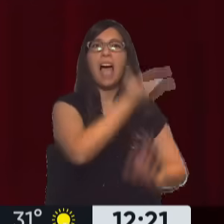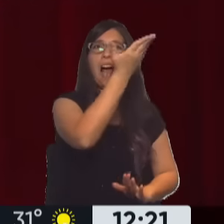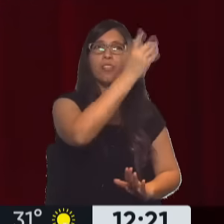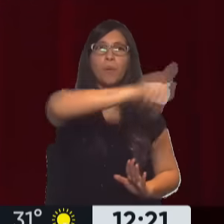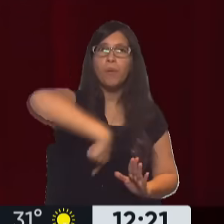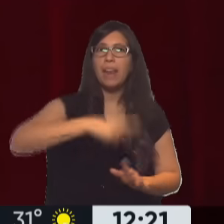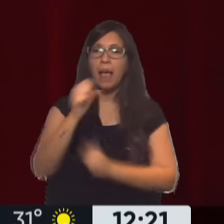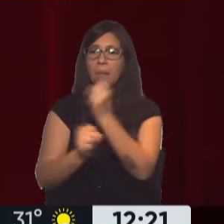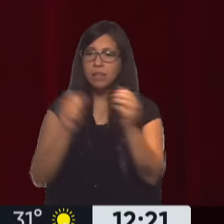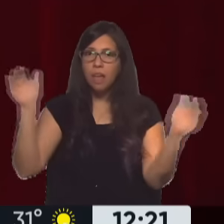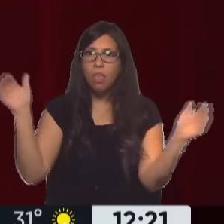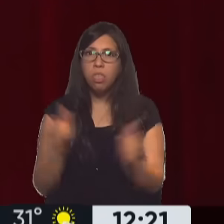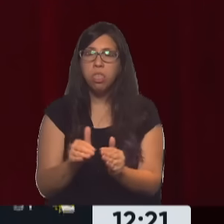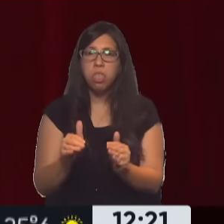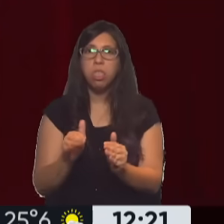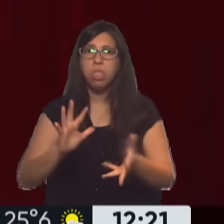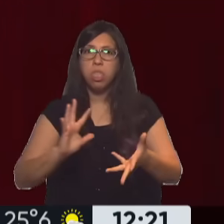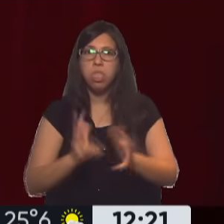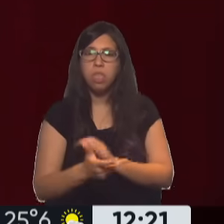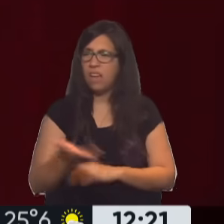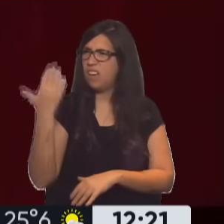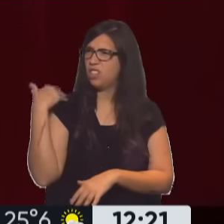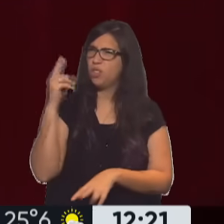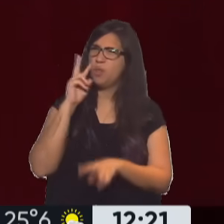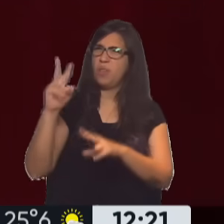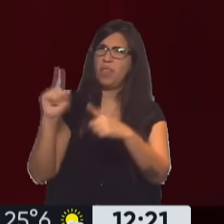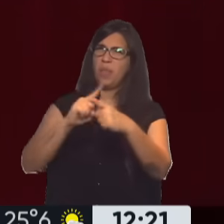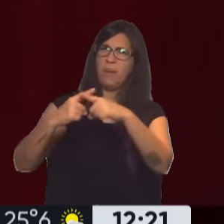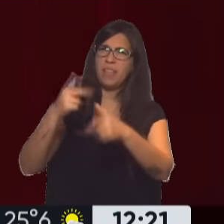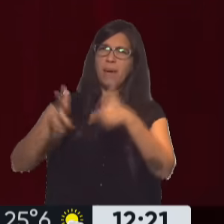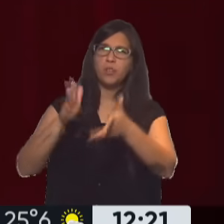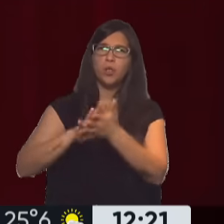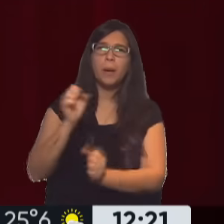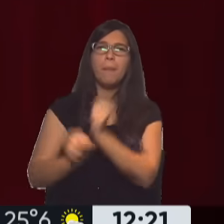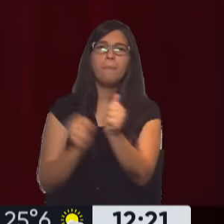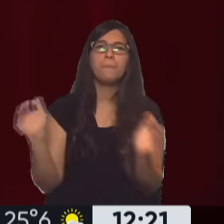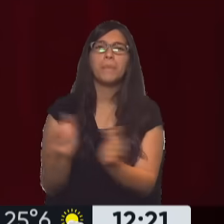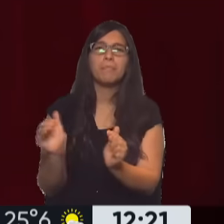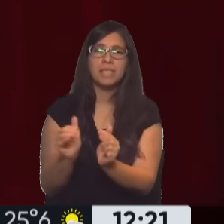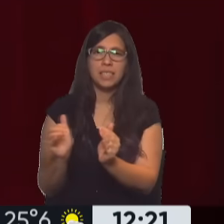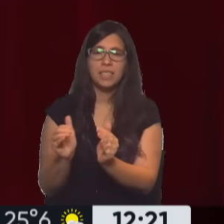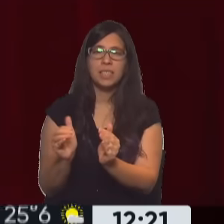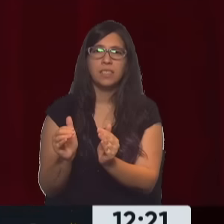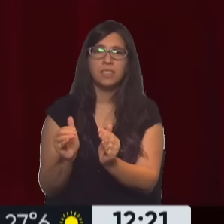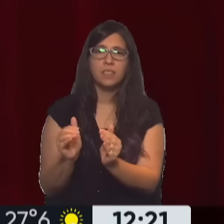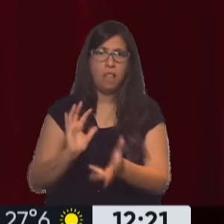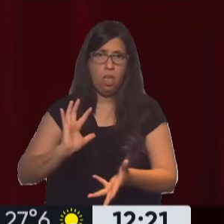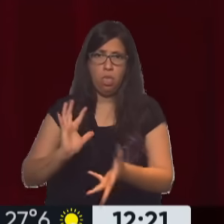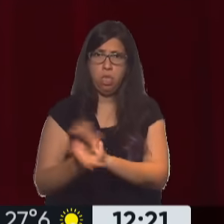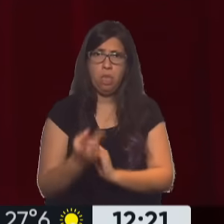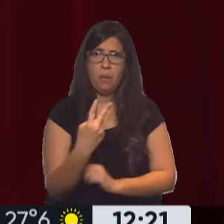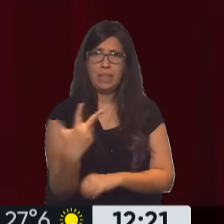de pymes porque ayer escuchaba en el debate hablar de pymes los que destruyeron